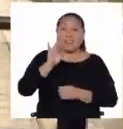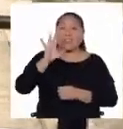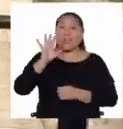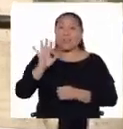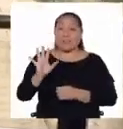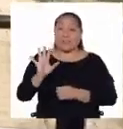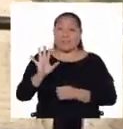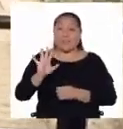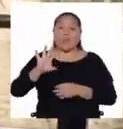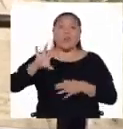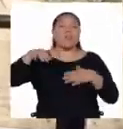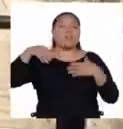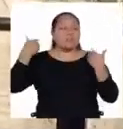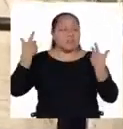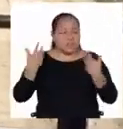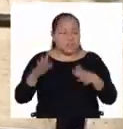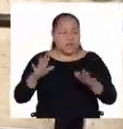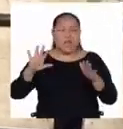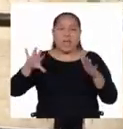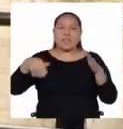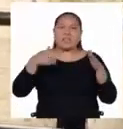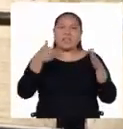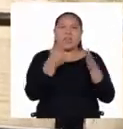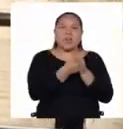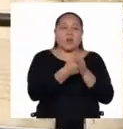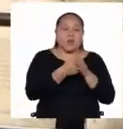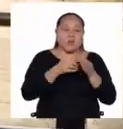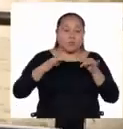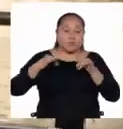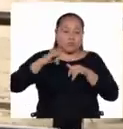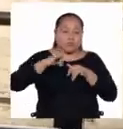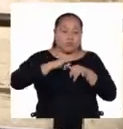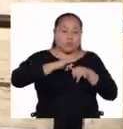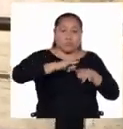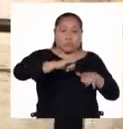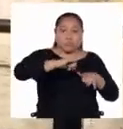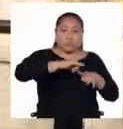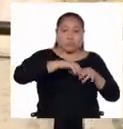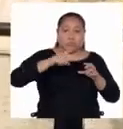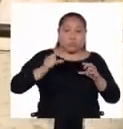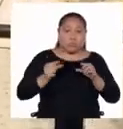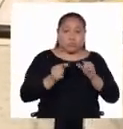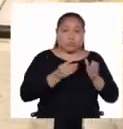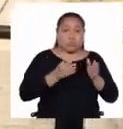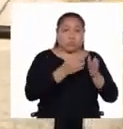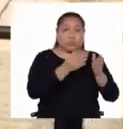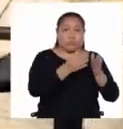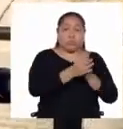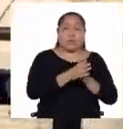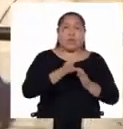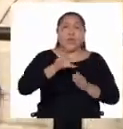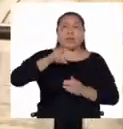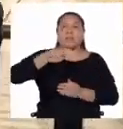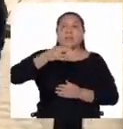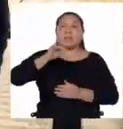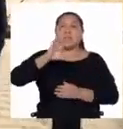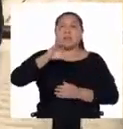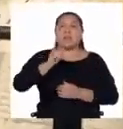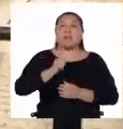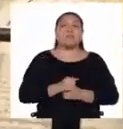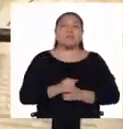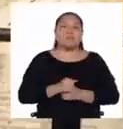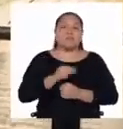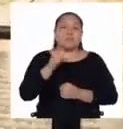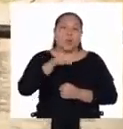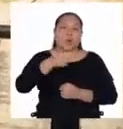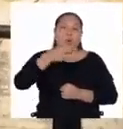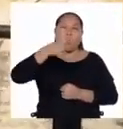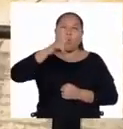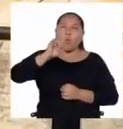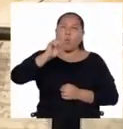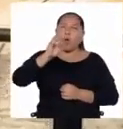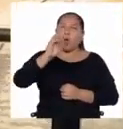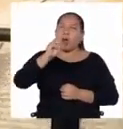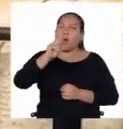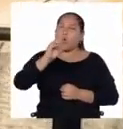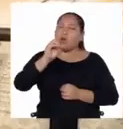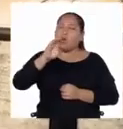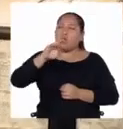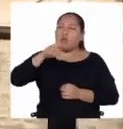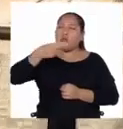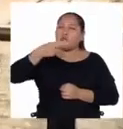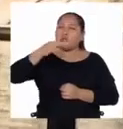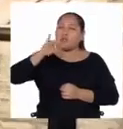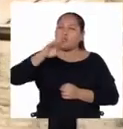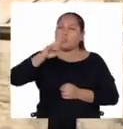vía ferroviaria a Chicla, distrito de la provincia de Huarochirí, departamento de Lima, más o menos a 142